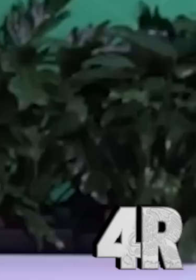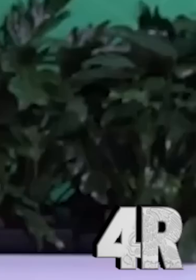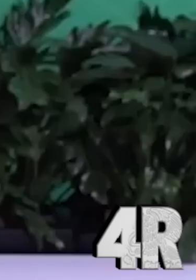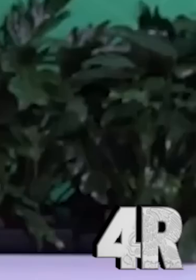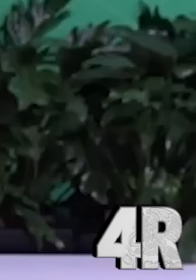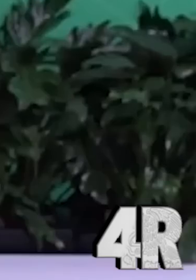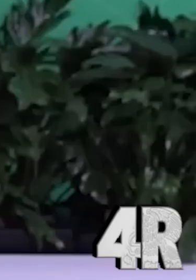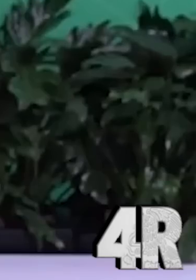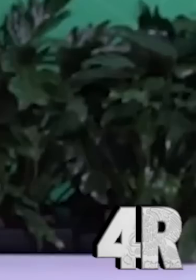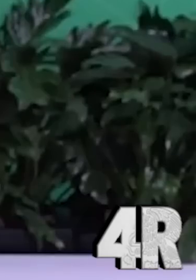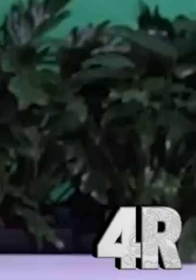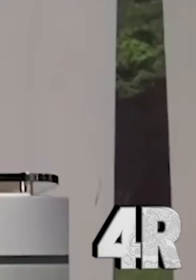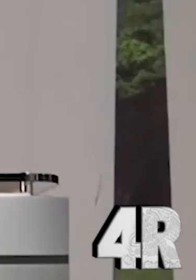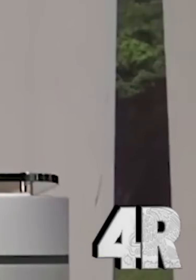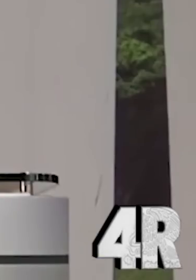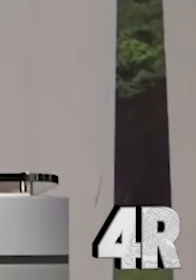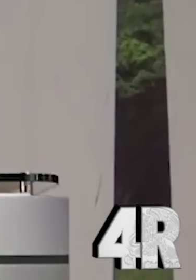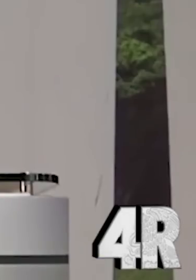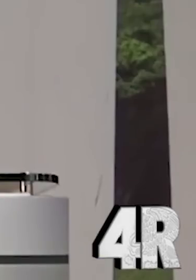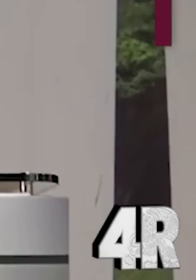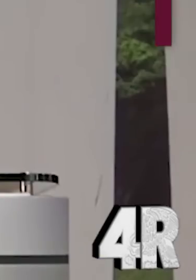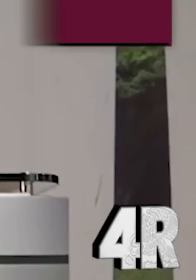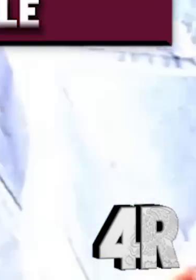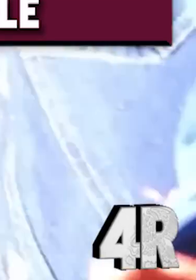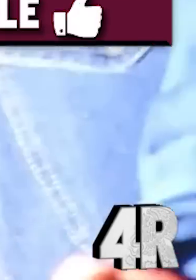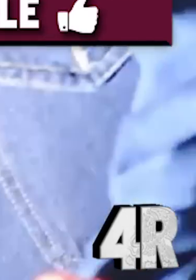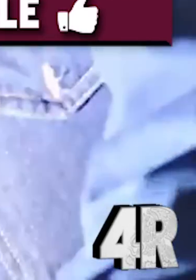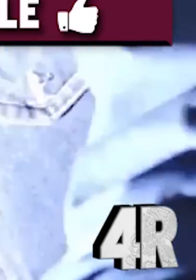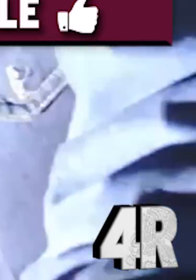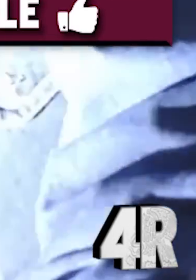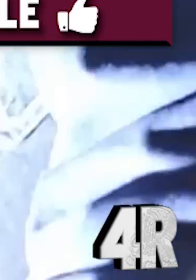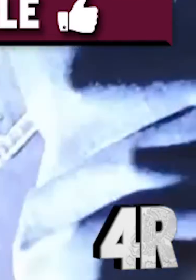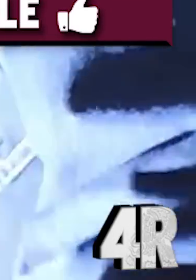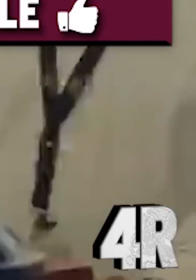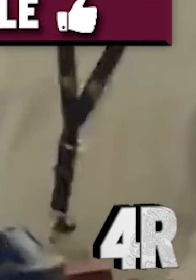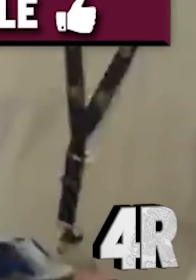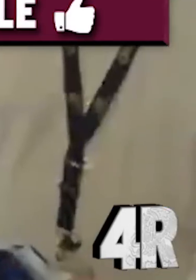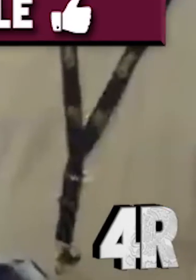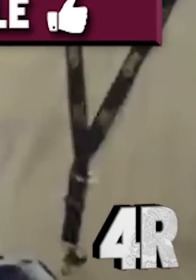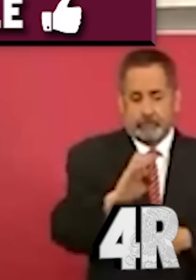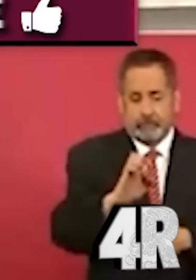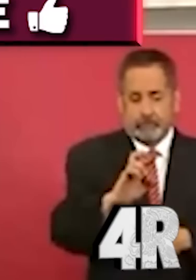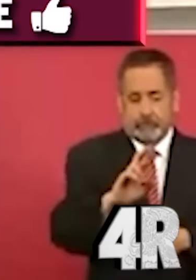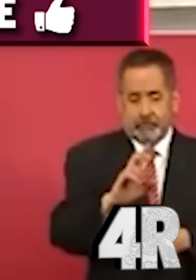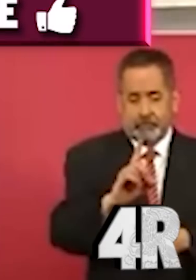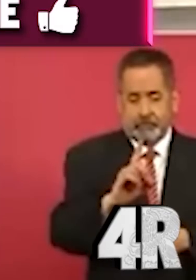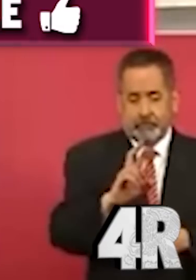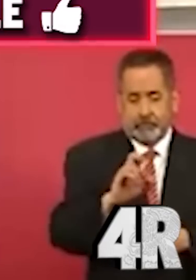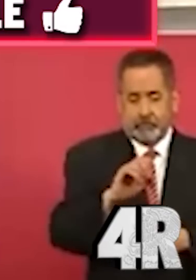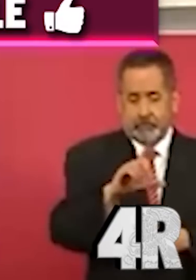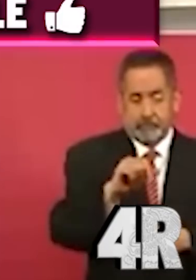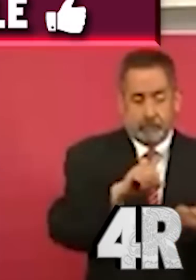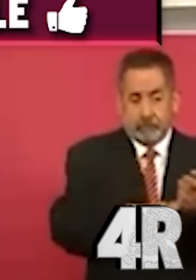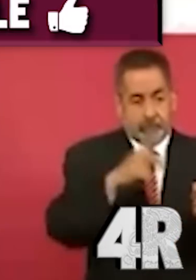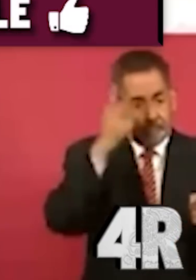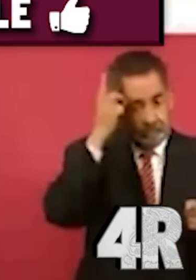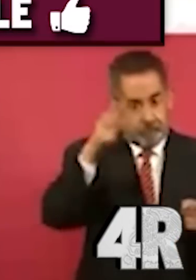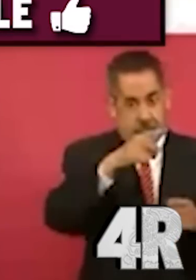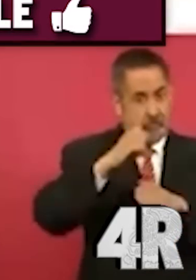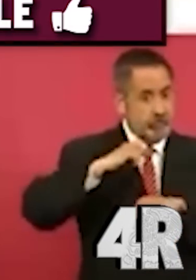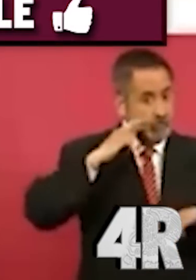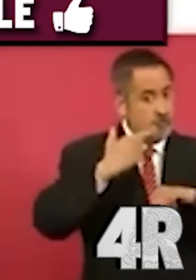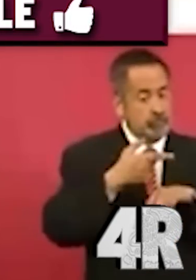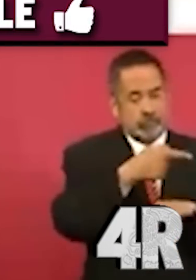tratando pertinentemente en este canal. Y ya saben, si les gustó el video, por favor dejen su like, comenten y compartan con todos sus